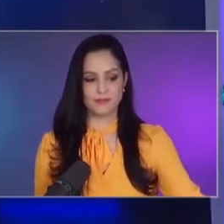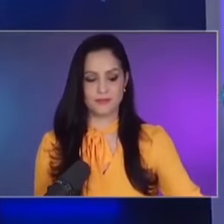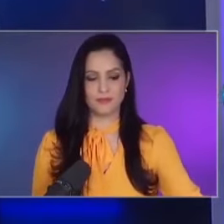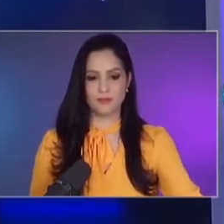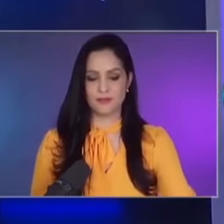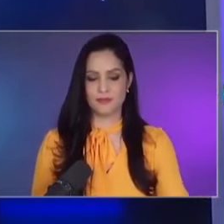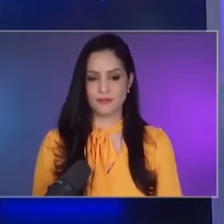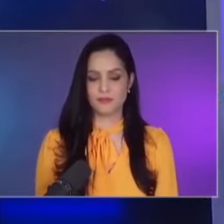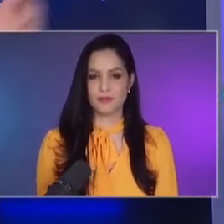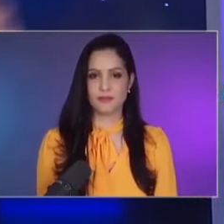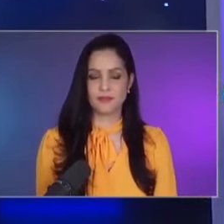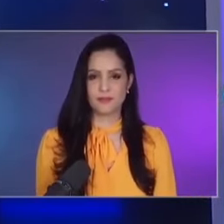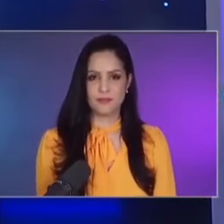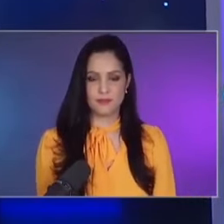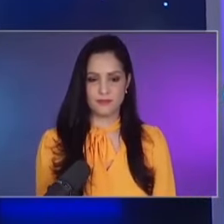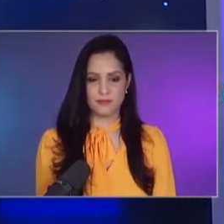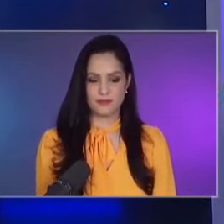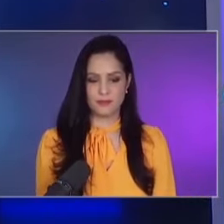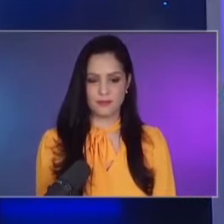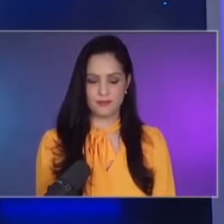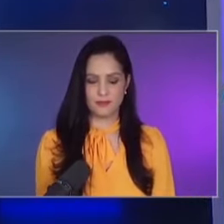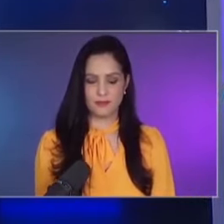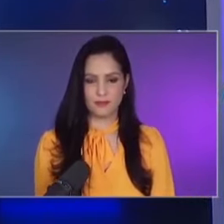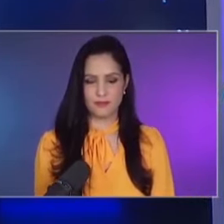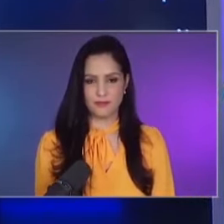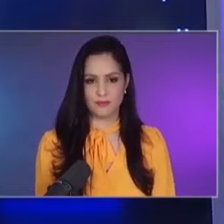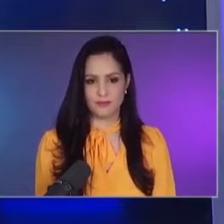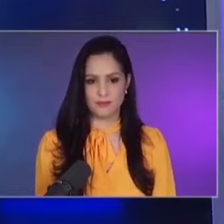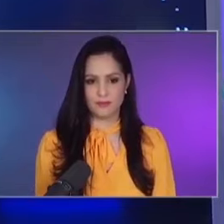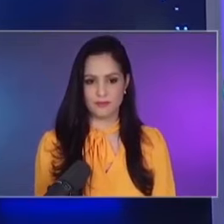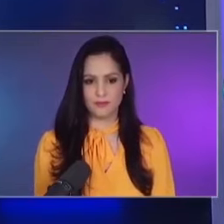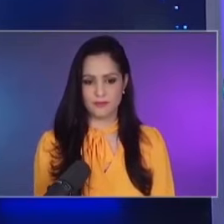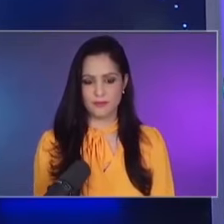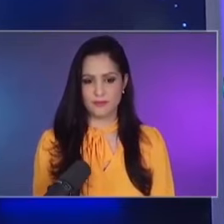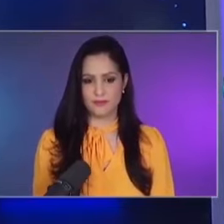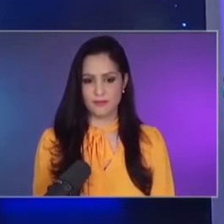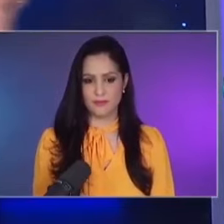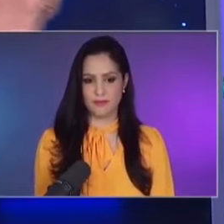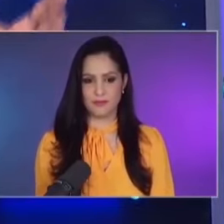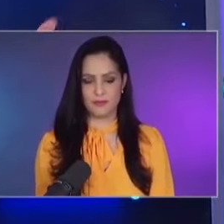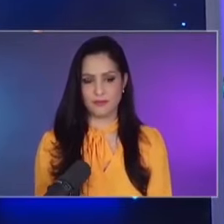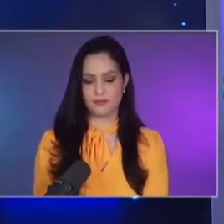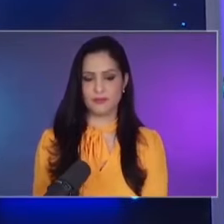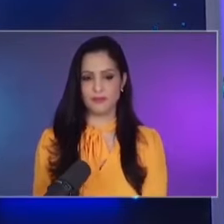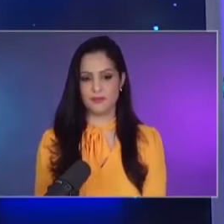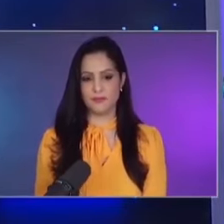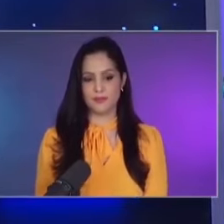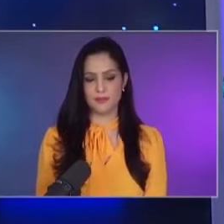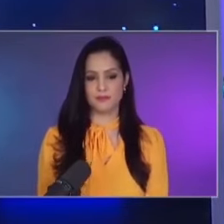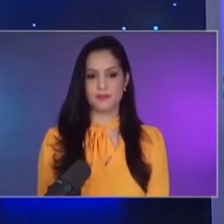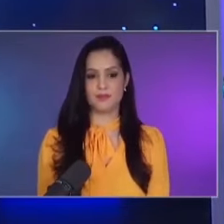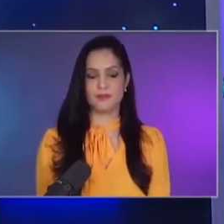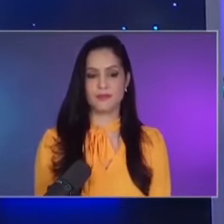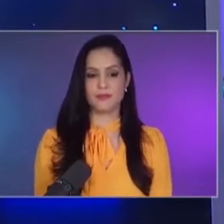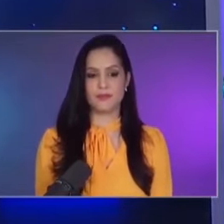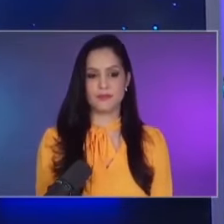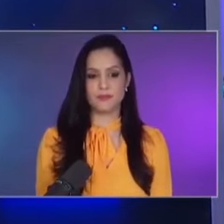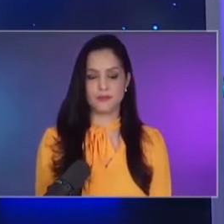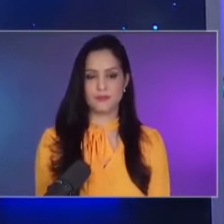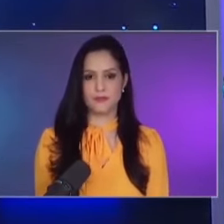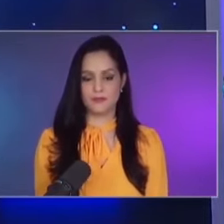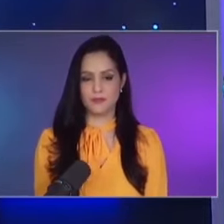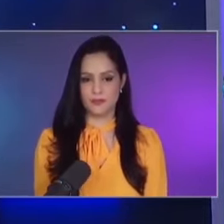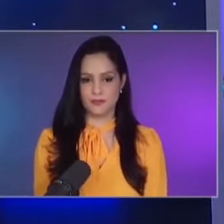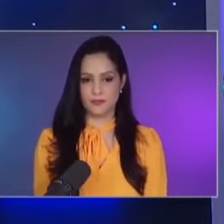de del defensor del pueblo Cuánto duró para para para aplicarse duró como 10 años o sea las leyes